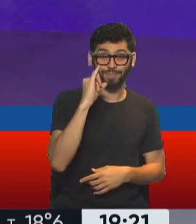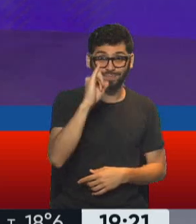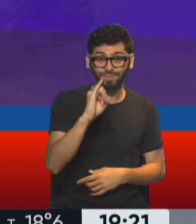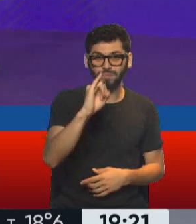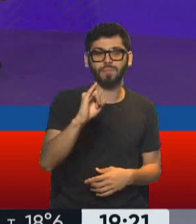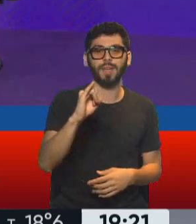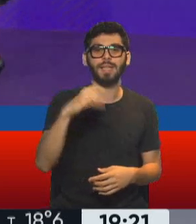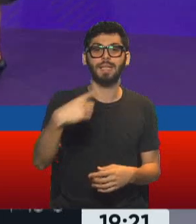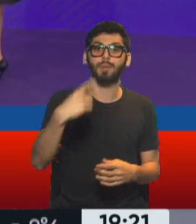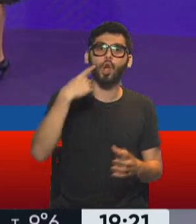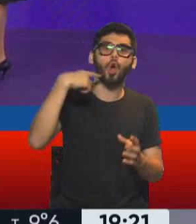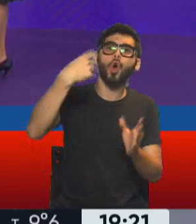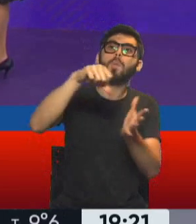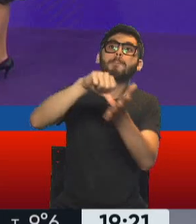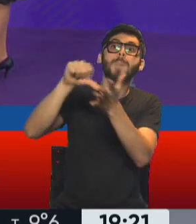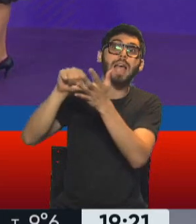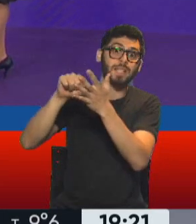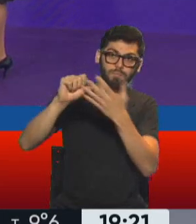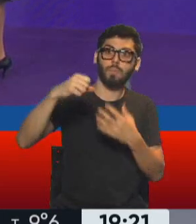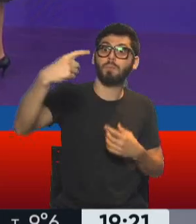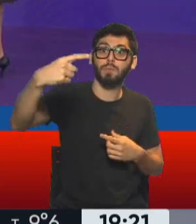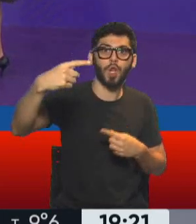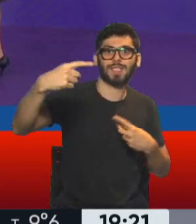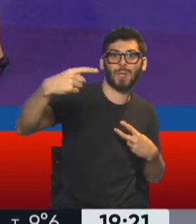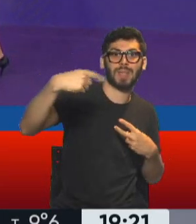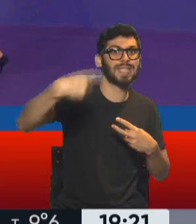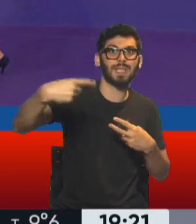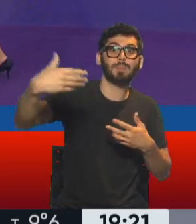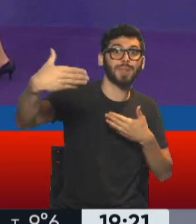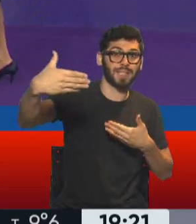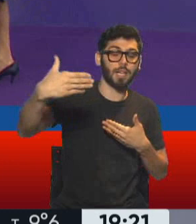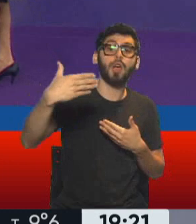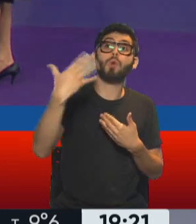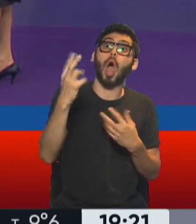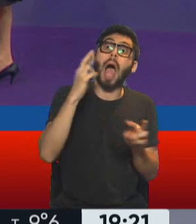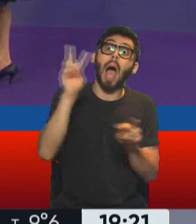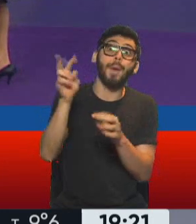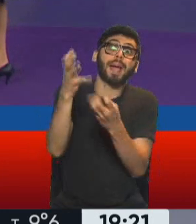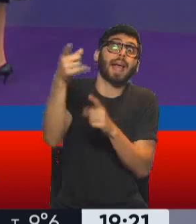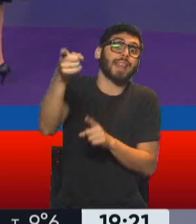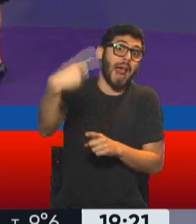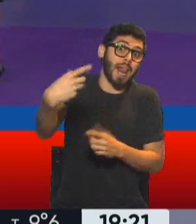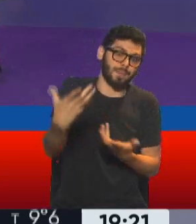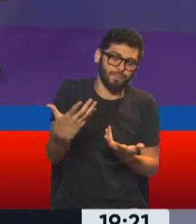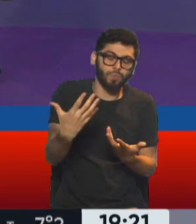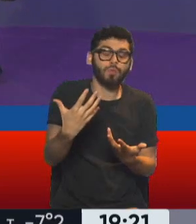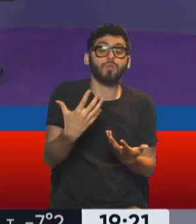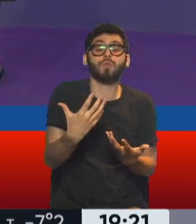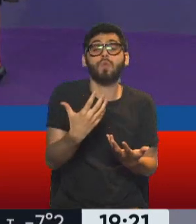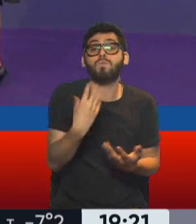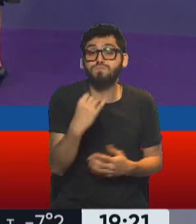siempre atrás de otros países del mundo, sí, y que eso hay que mirarlo claramente. Yo hablo por las libertades que